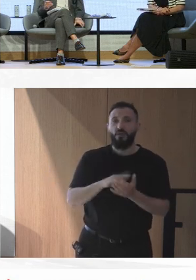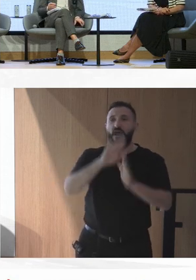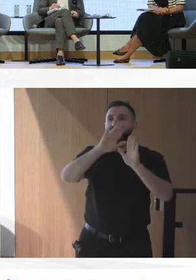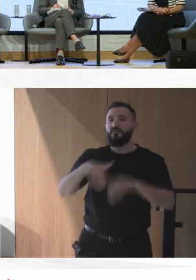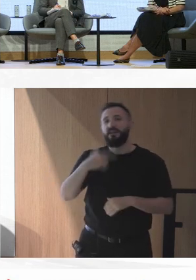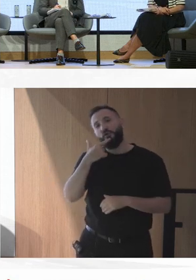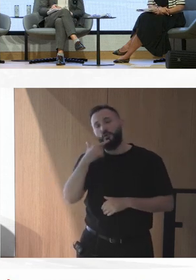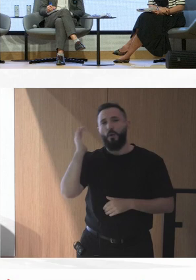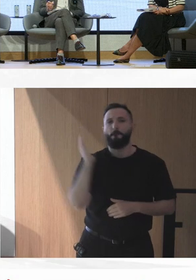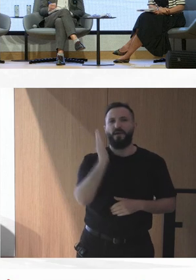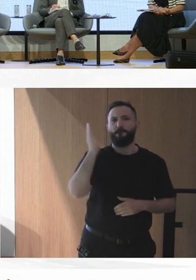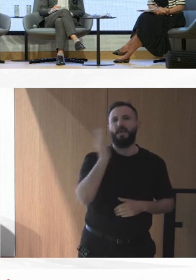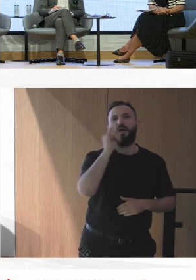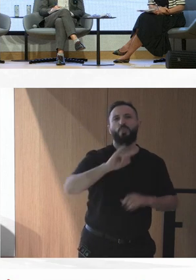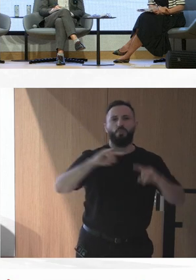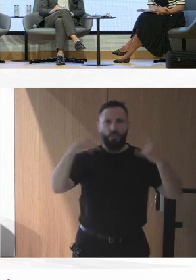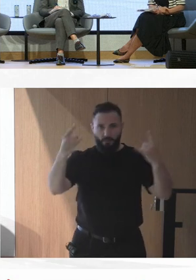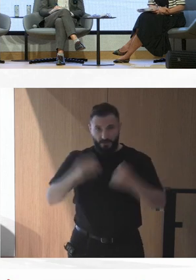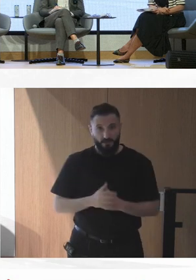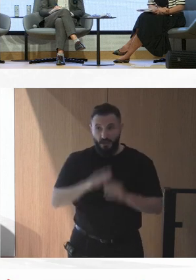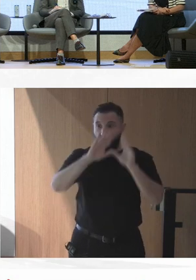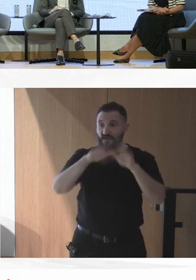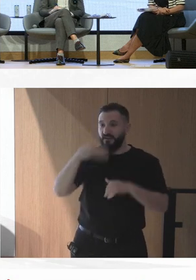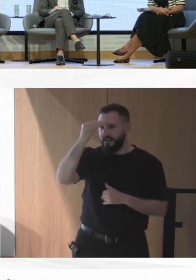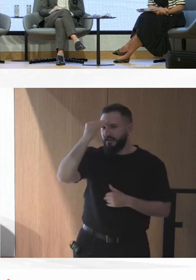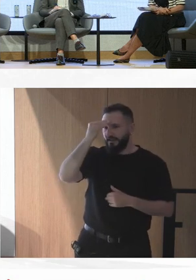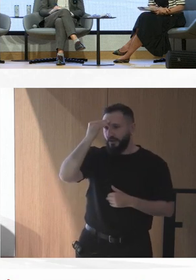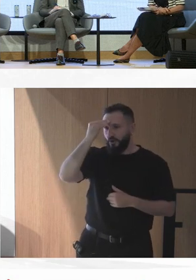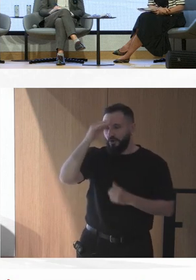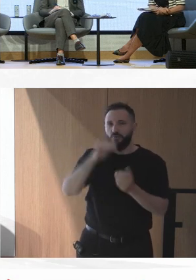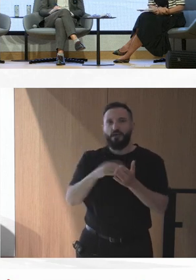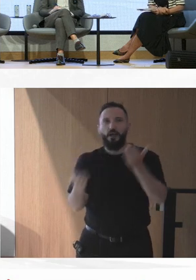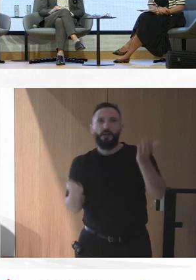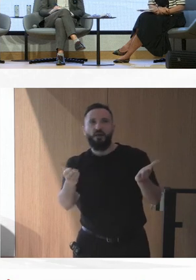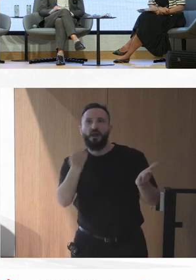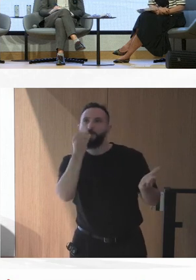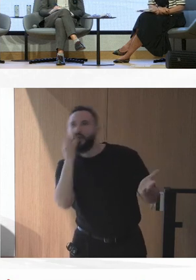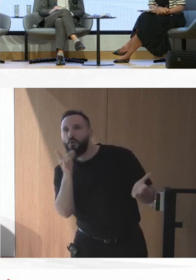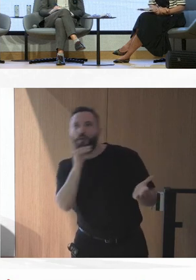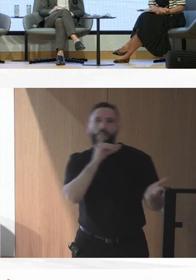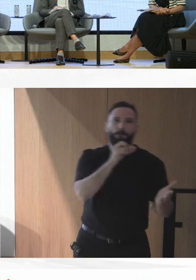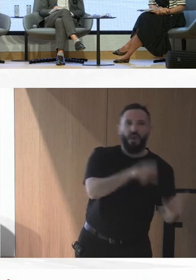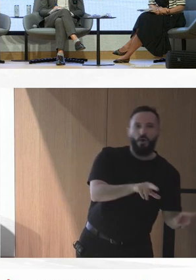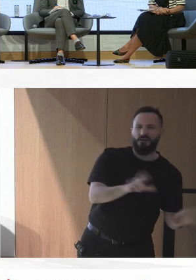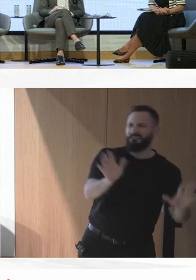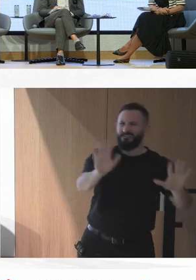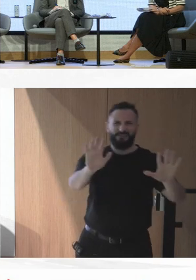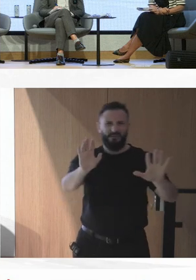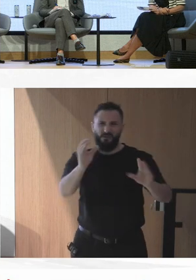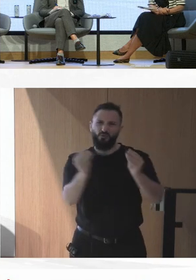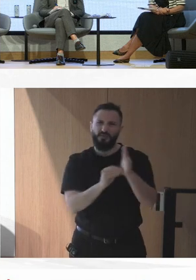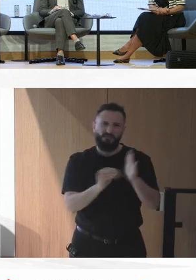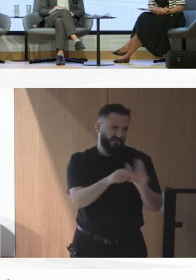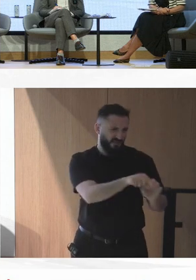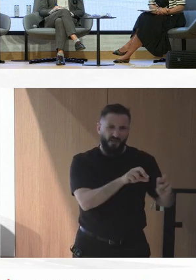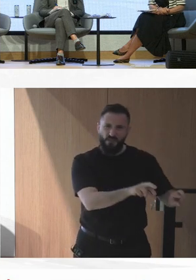doble castigo, ¿no? Yo creo que al final es peor, ¿no? Antes decían que es mejor, no, es peor que te, ¿no?, que te de, muchas veces es peor que te